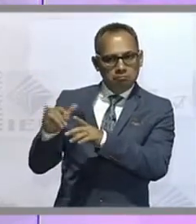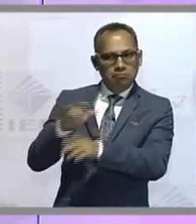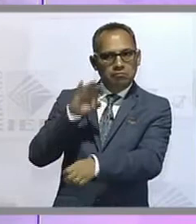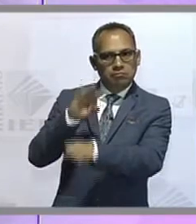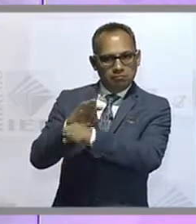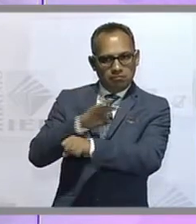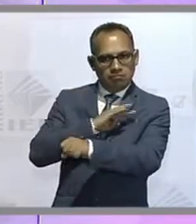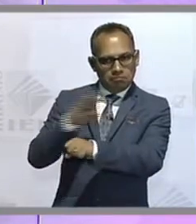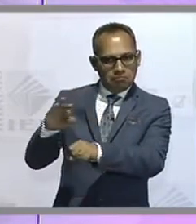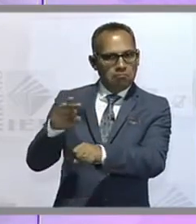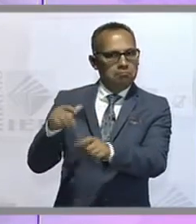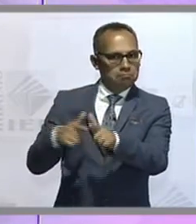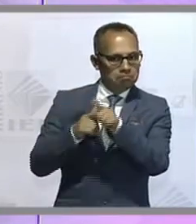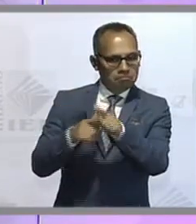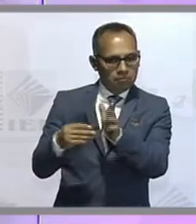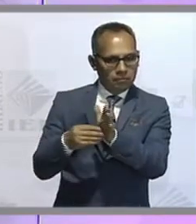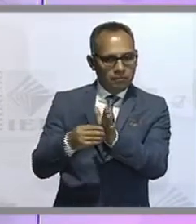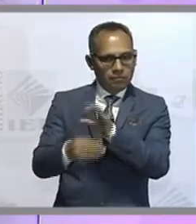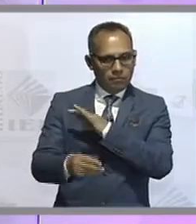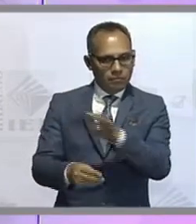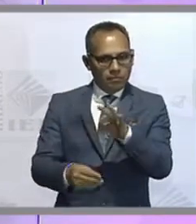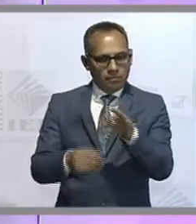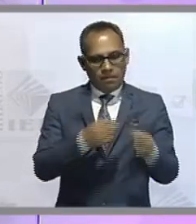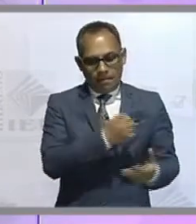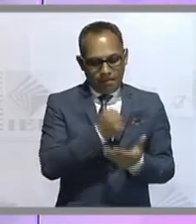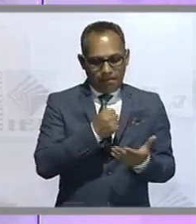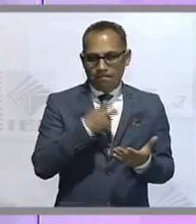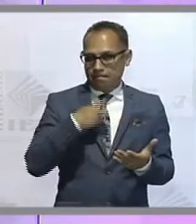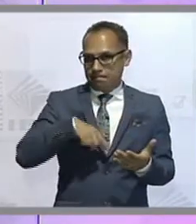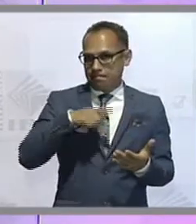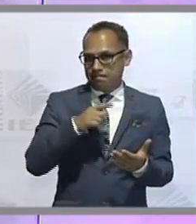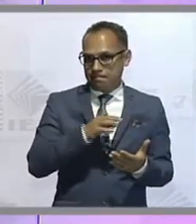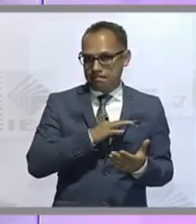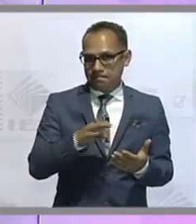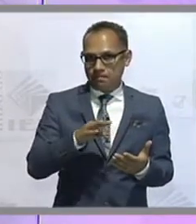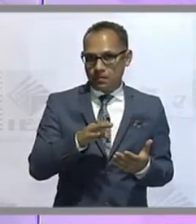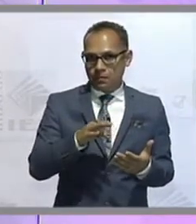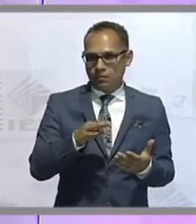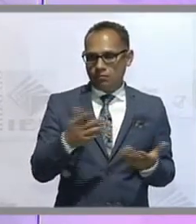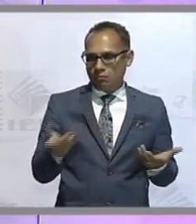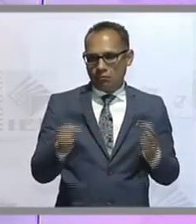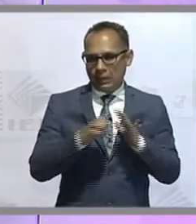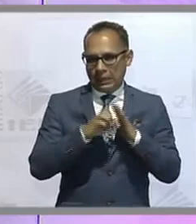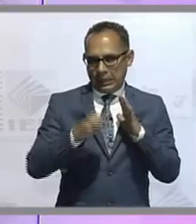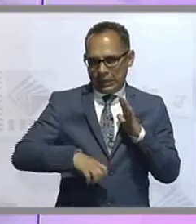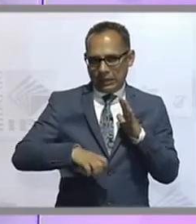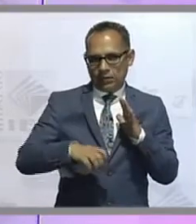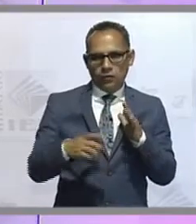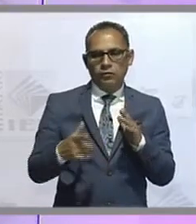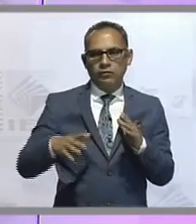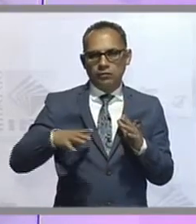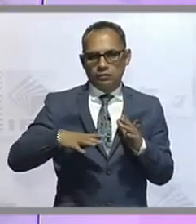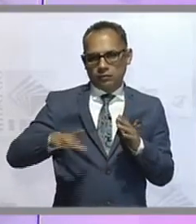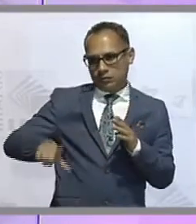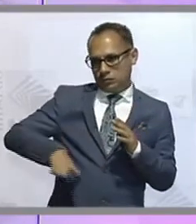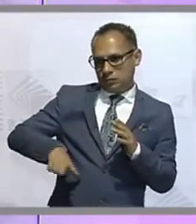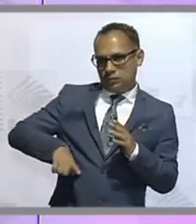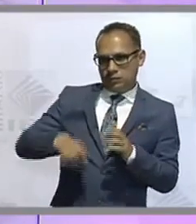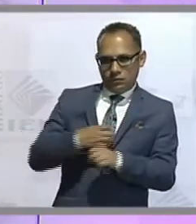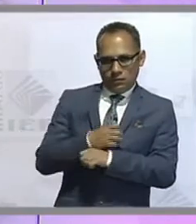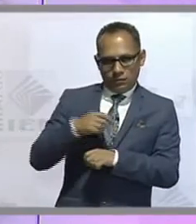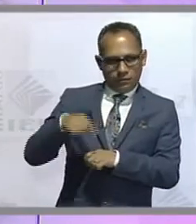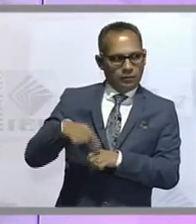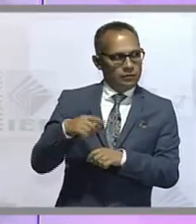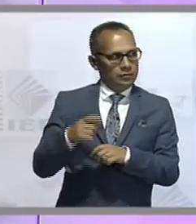y es por eso que no siguiendo el ejemplo de nuestro gobierno estatal en donde es la primera vez que se creó la secretaria de